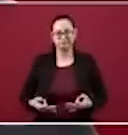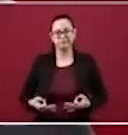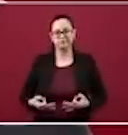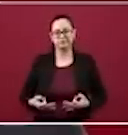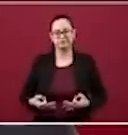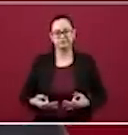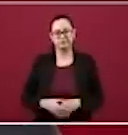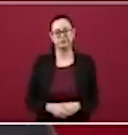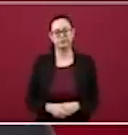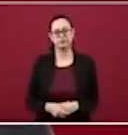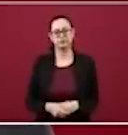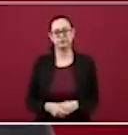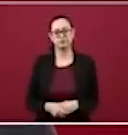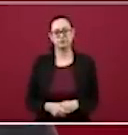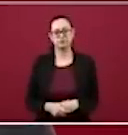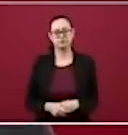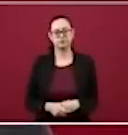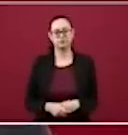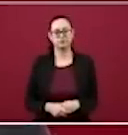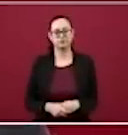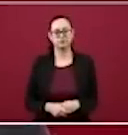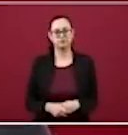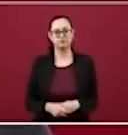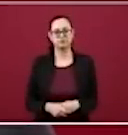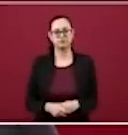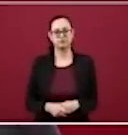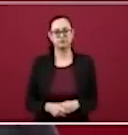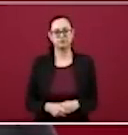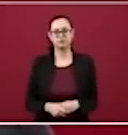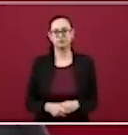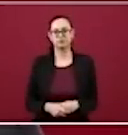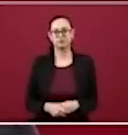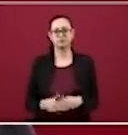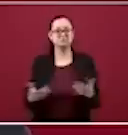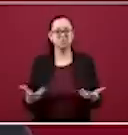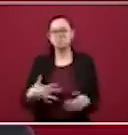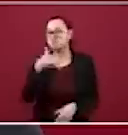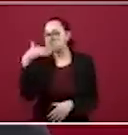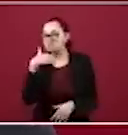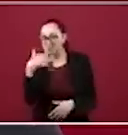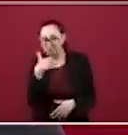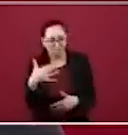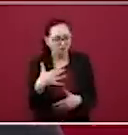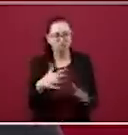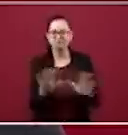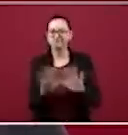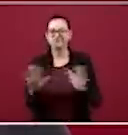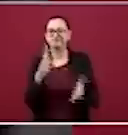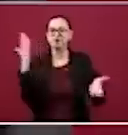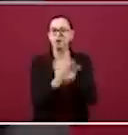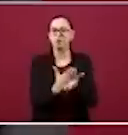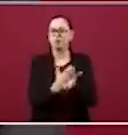Tiene que ver con el que ya no hay la corrupción que había antes.